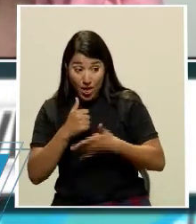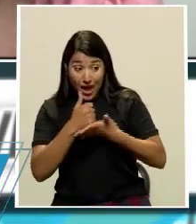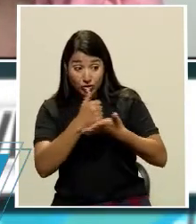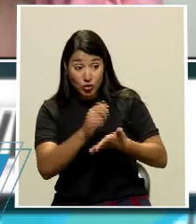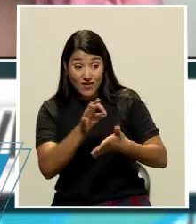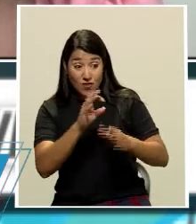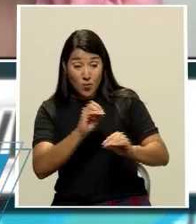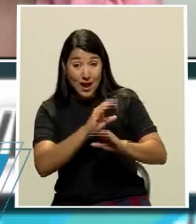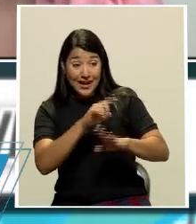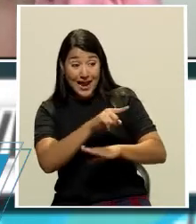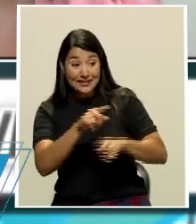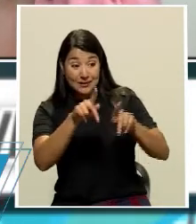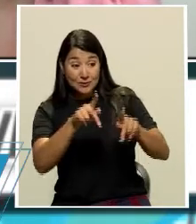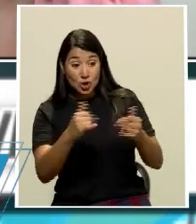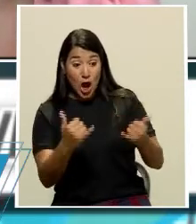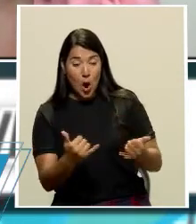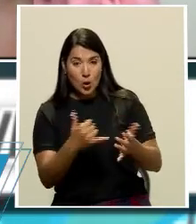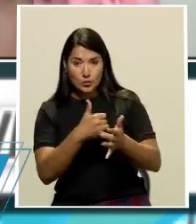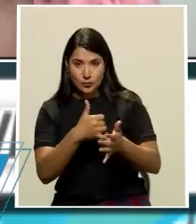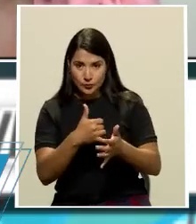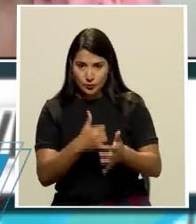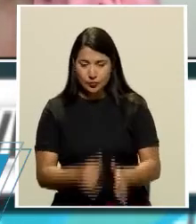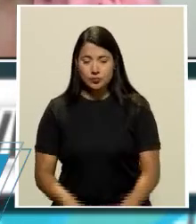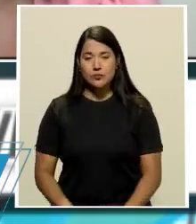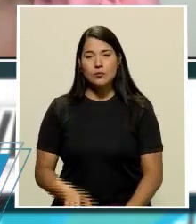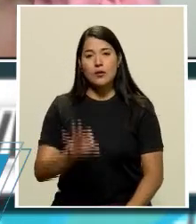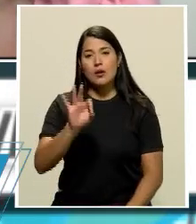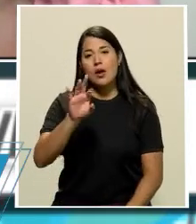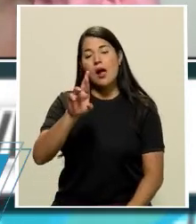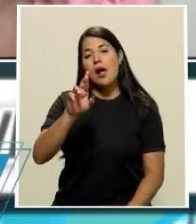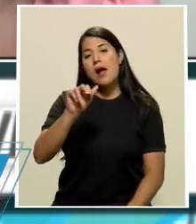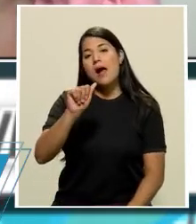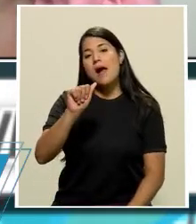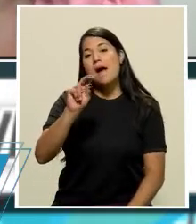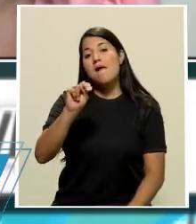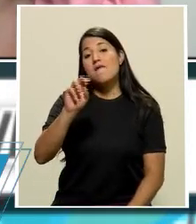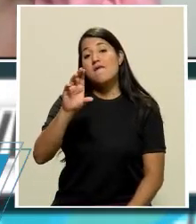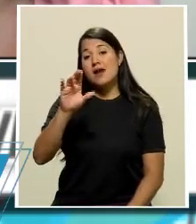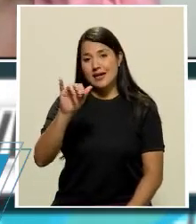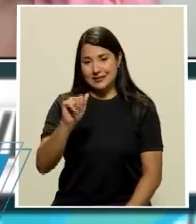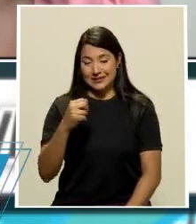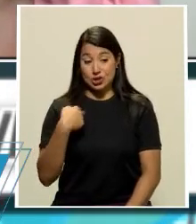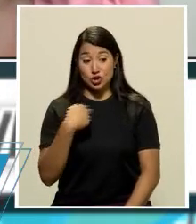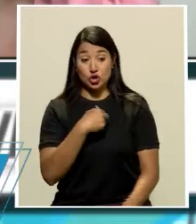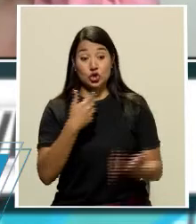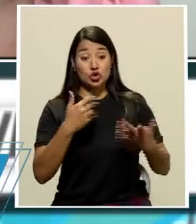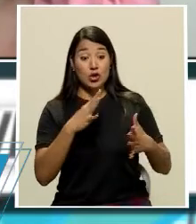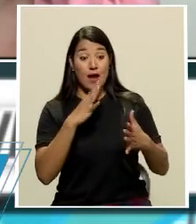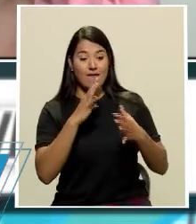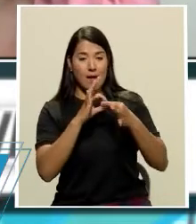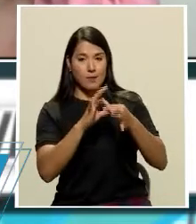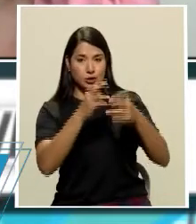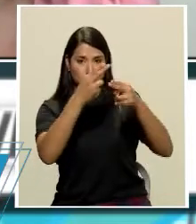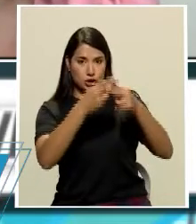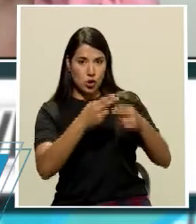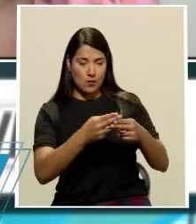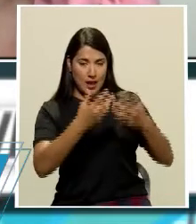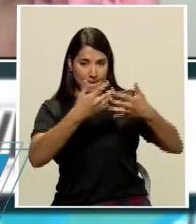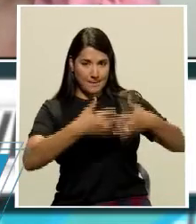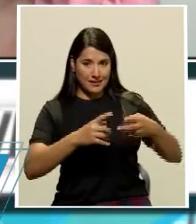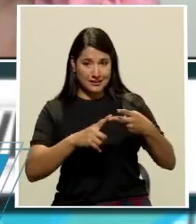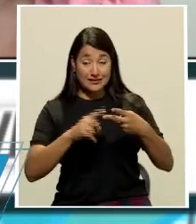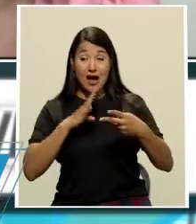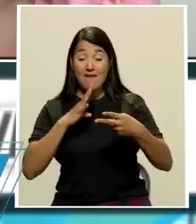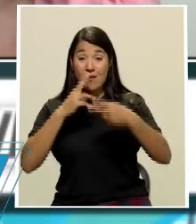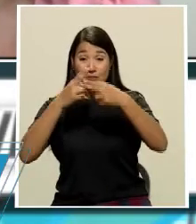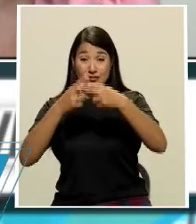en vulnerabilidad. Doña Francia, hemos hablado de las empresas, hemos hablado de las organizaciones sociales